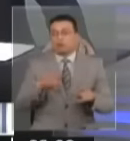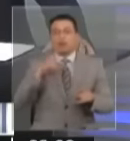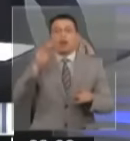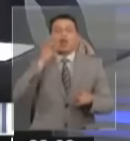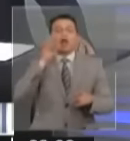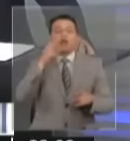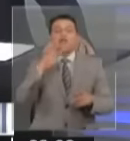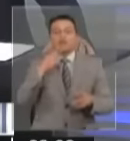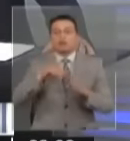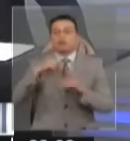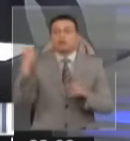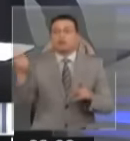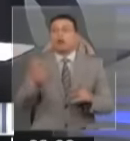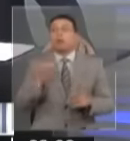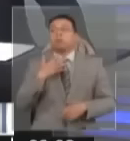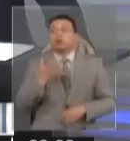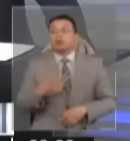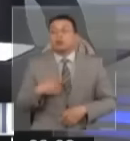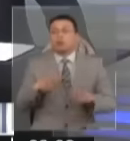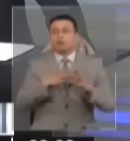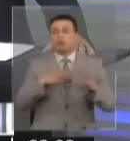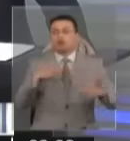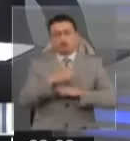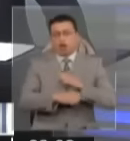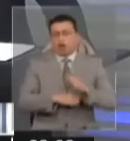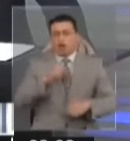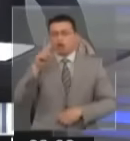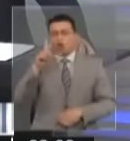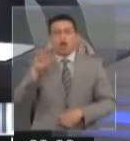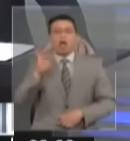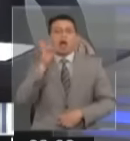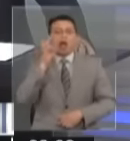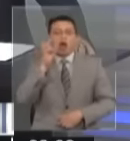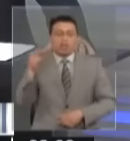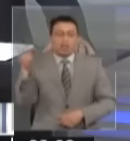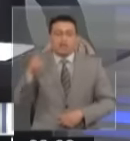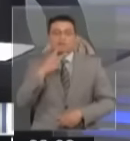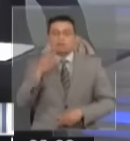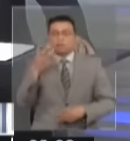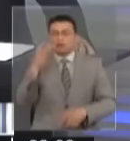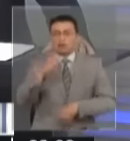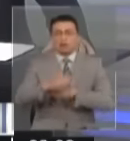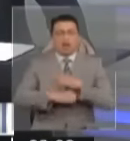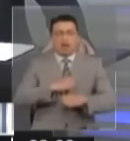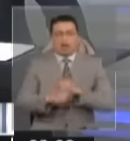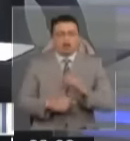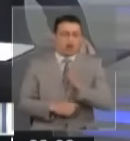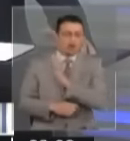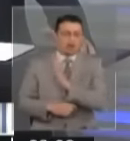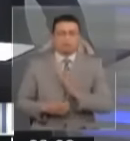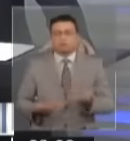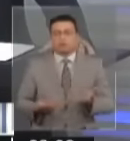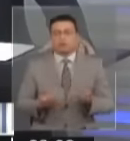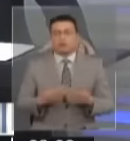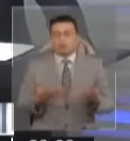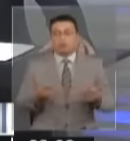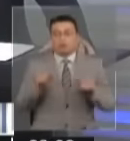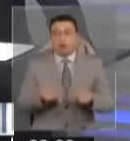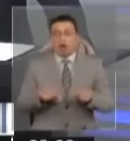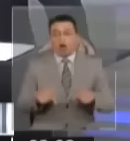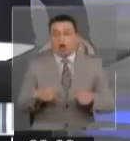Condes. ¿Por qué? Porque hace muchos años que vivo en Las Condes. Hace 30 años. Entonces,